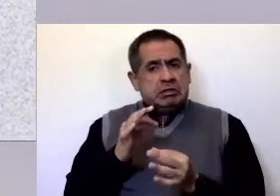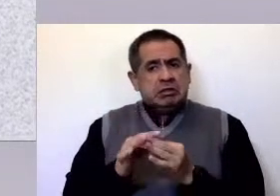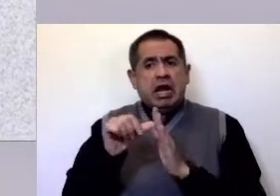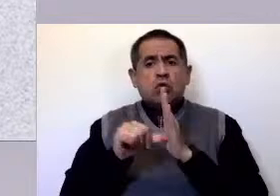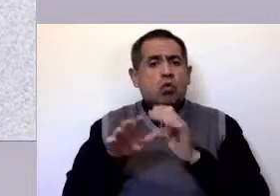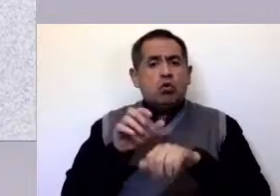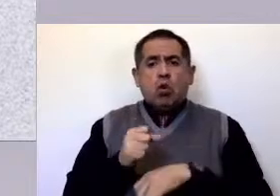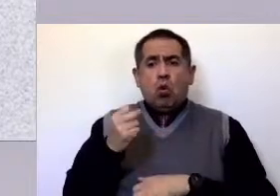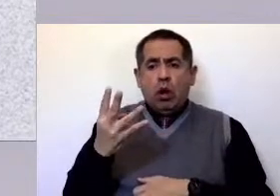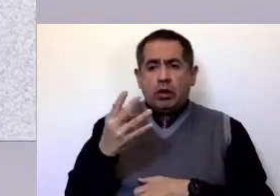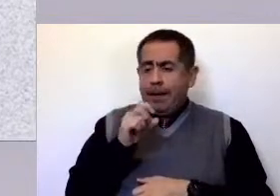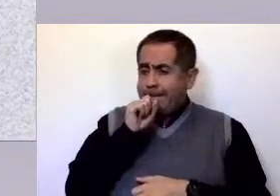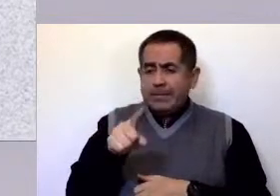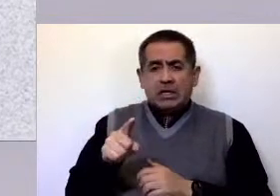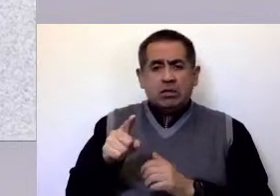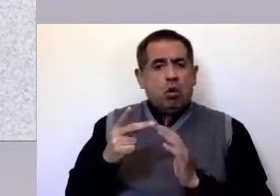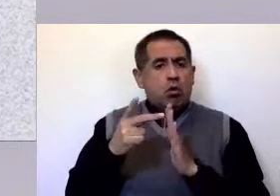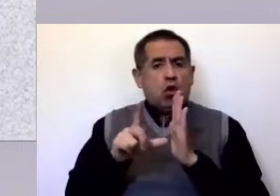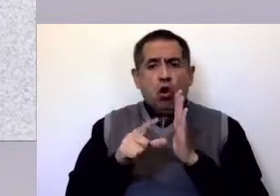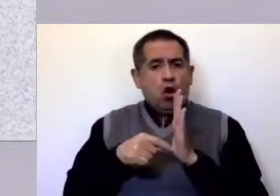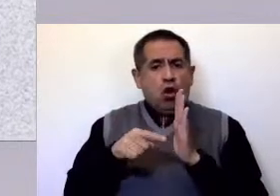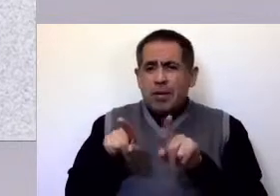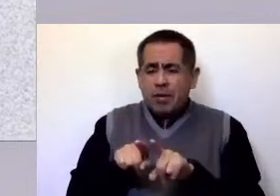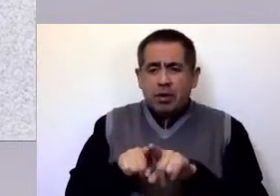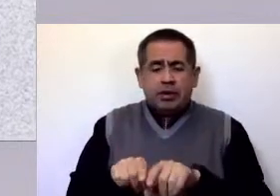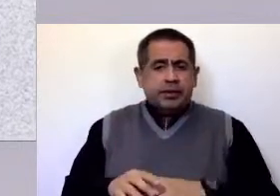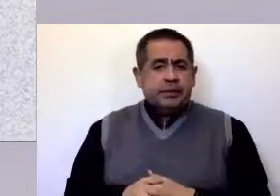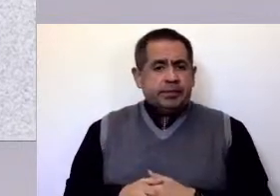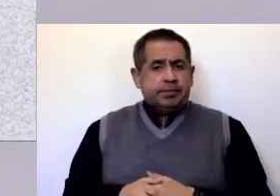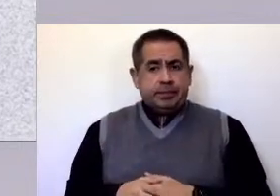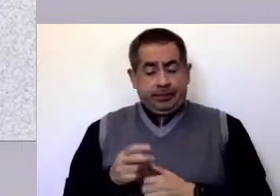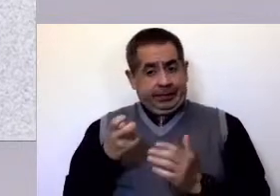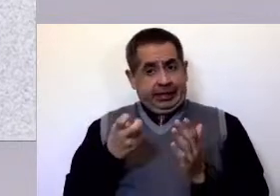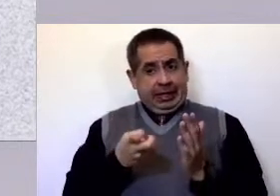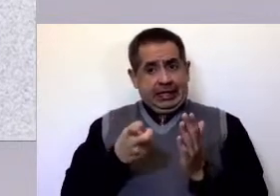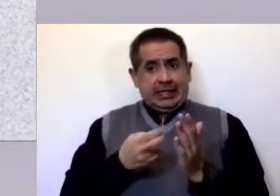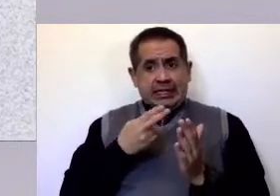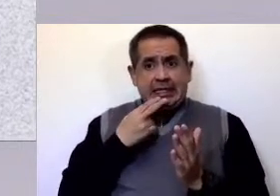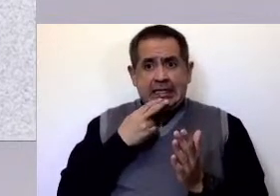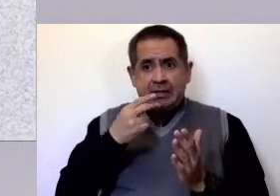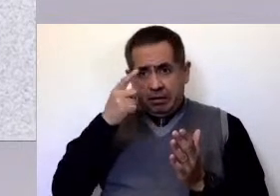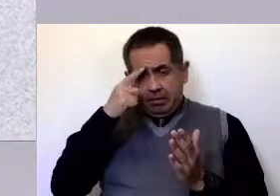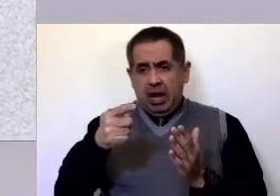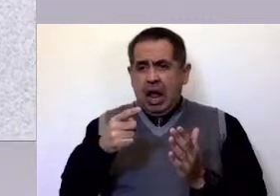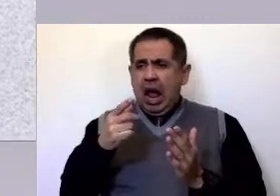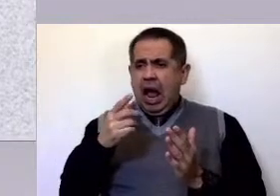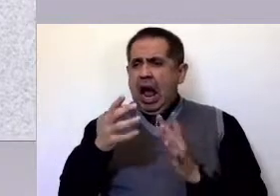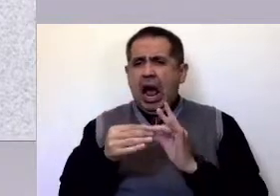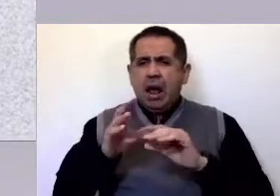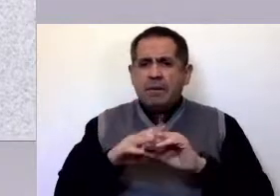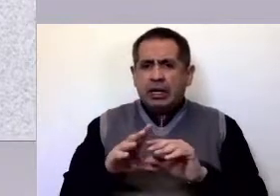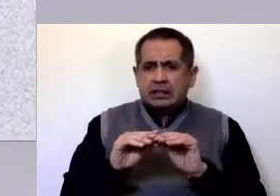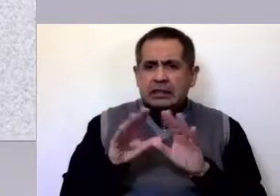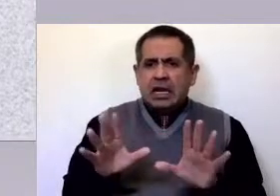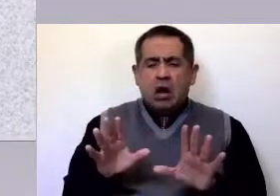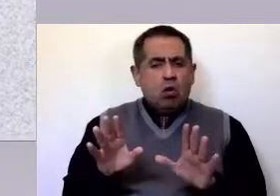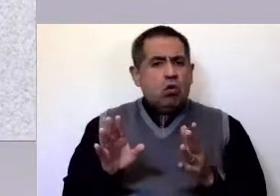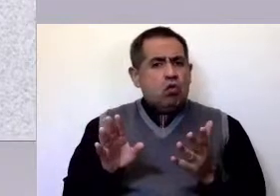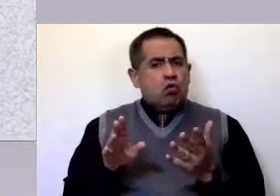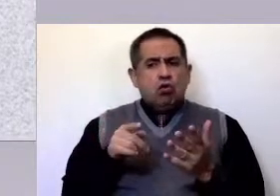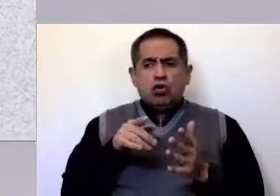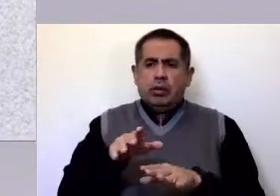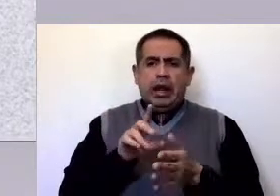del mismo protocolo si bien este instrumento contiene un catálogo mucho más amplio y detallado de los derechos